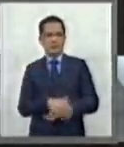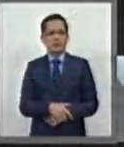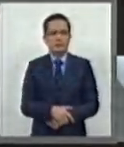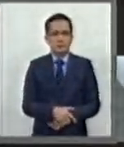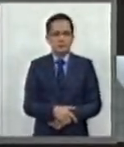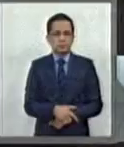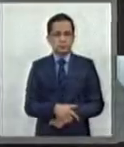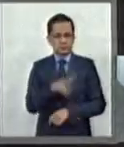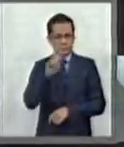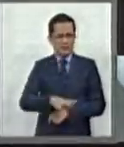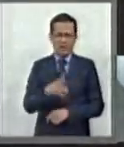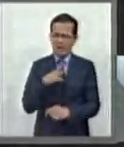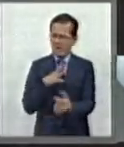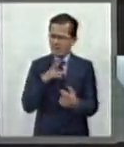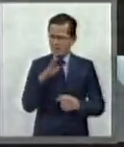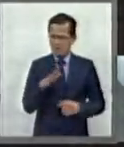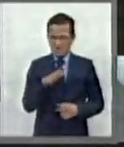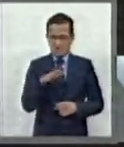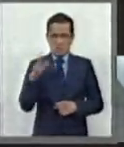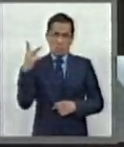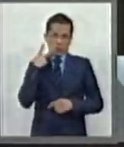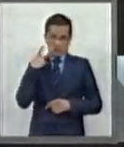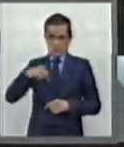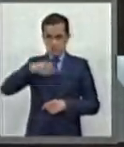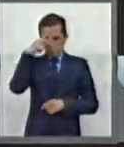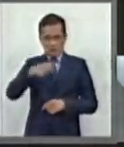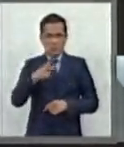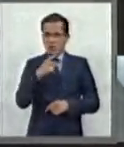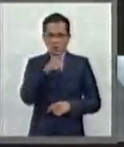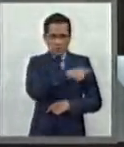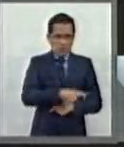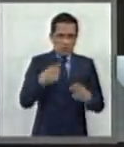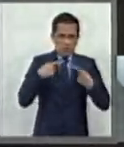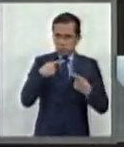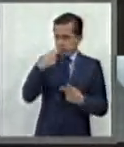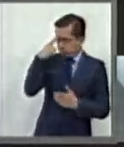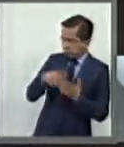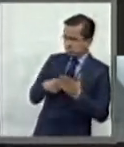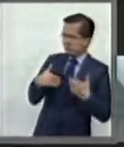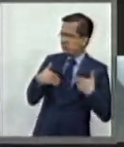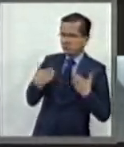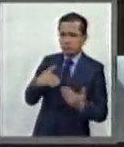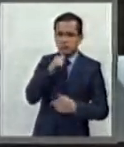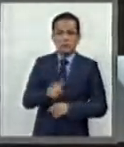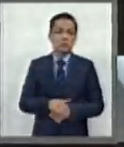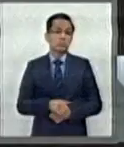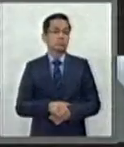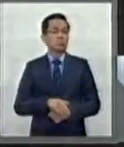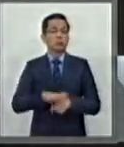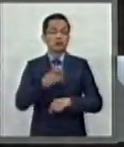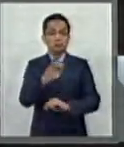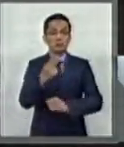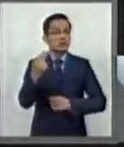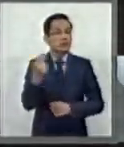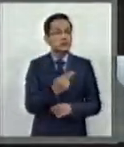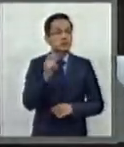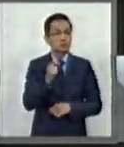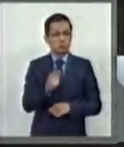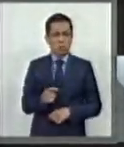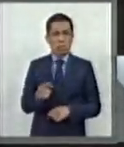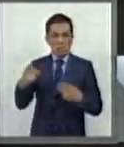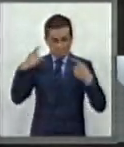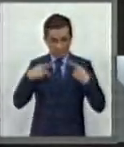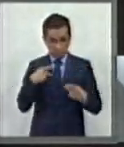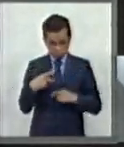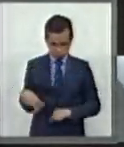crisis de credibilidad que vive la política mexicana reclama actores políticos que pasen del